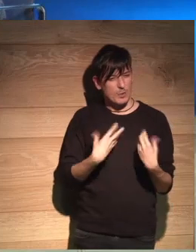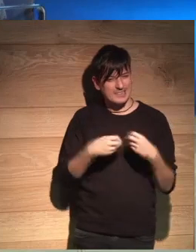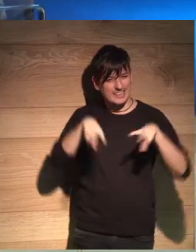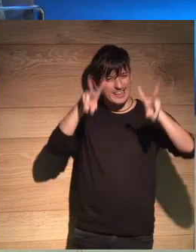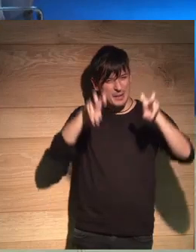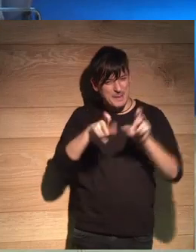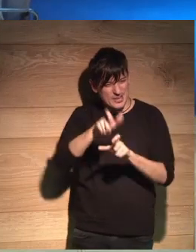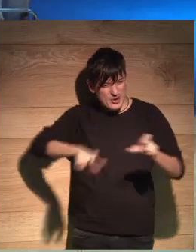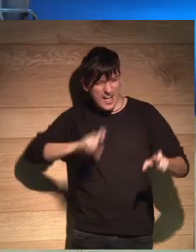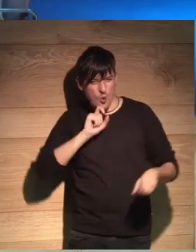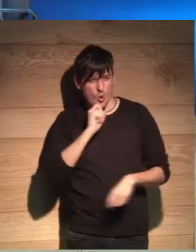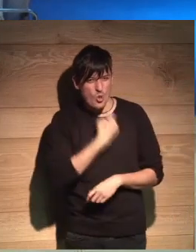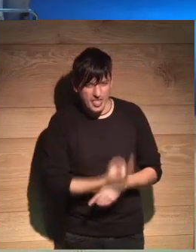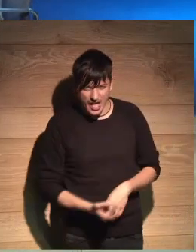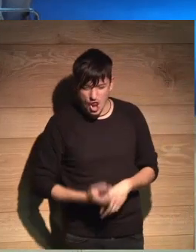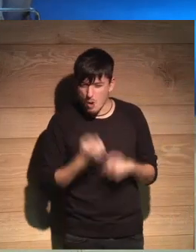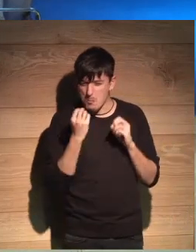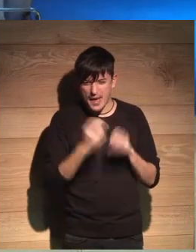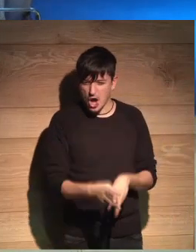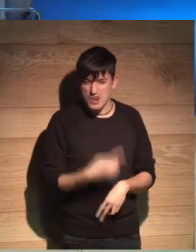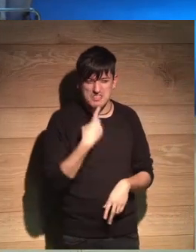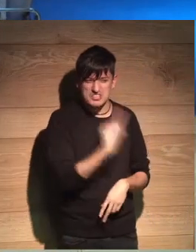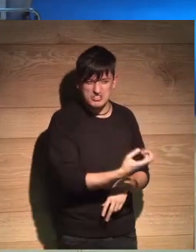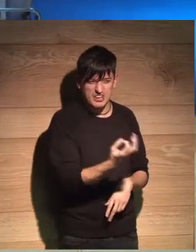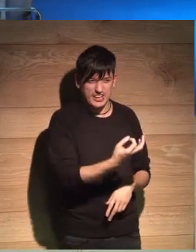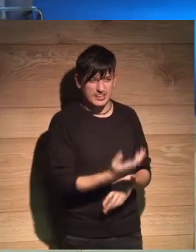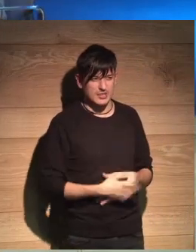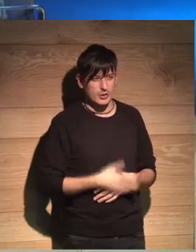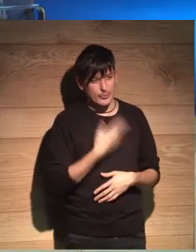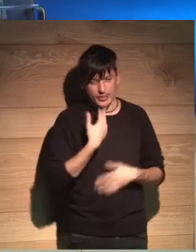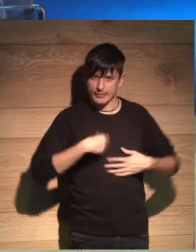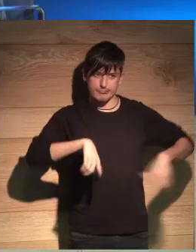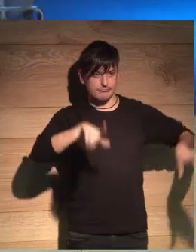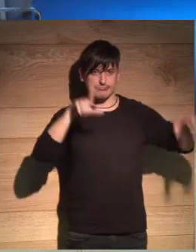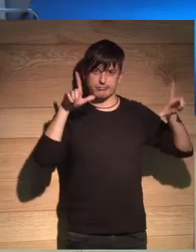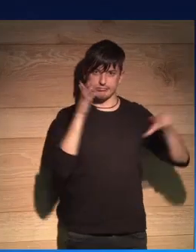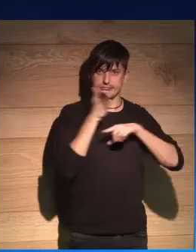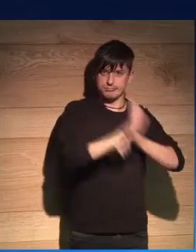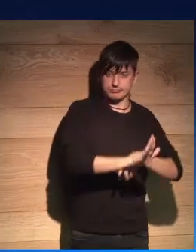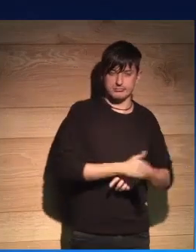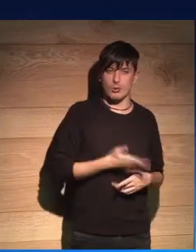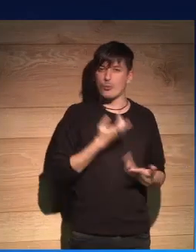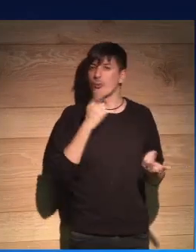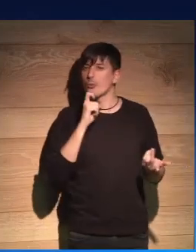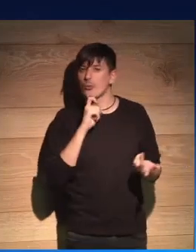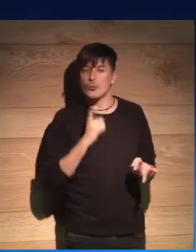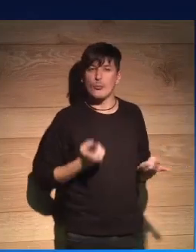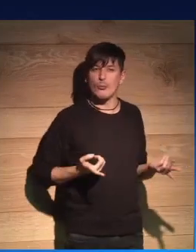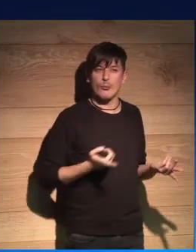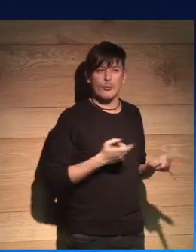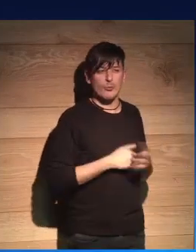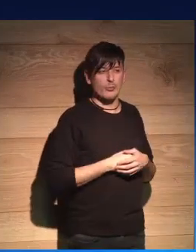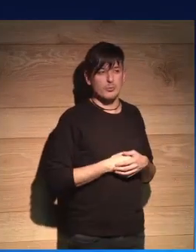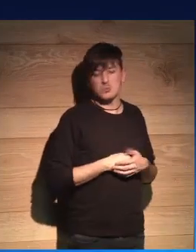que te abraza. ¿Qué es lo peor que te han dicho? ¿Te acusan de exhibicionista, de, yo qué sé, de talibán, ya te he dicho antes, o de...?